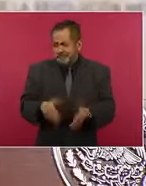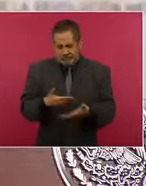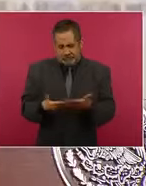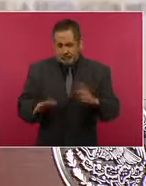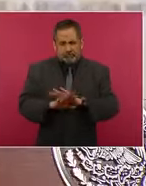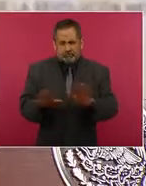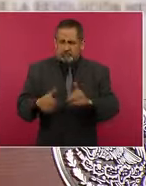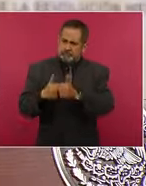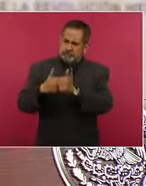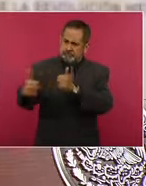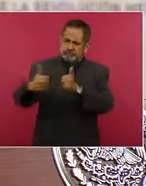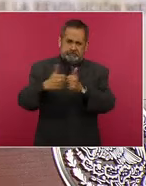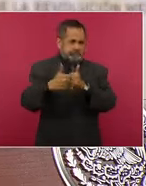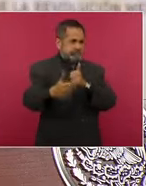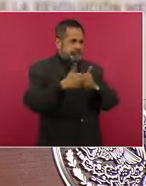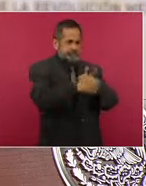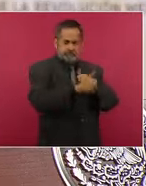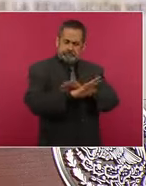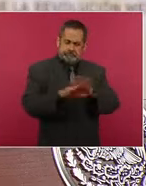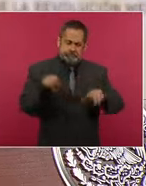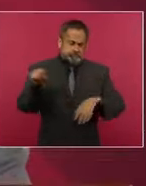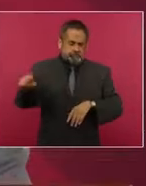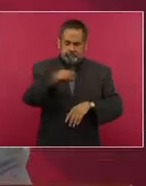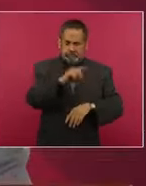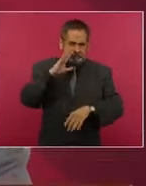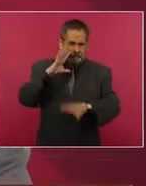un auténtico Estado de Derecho.